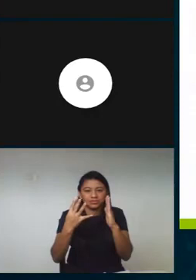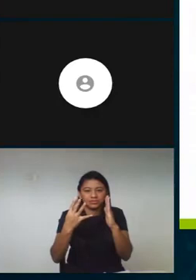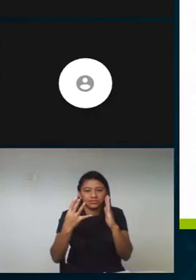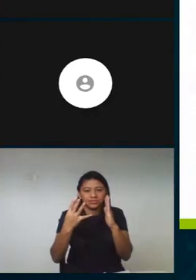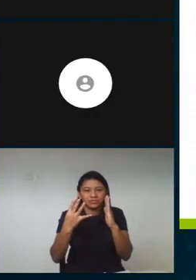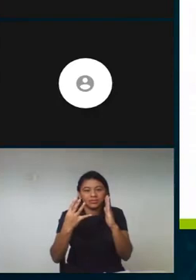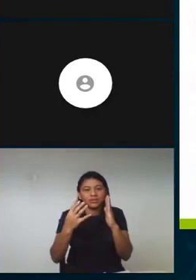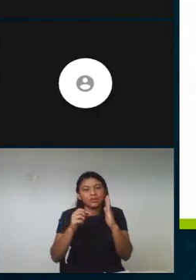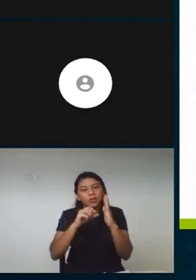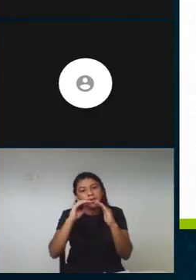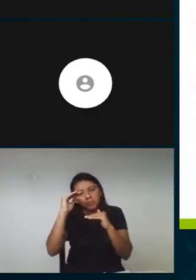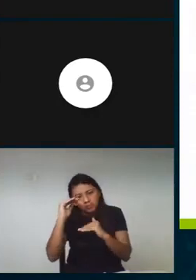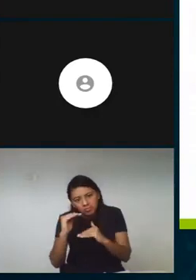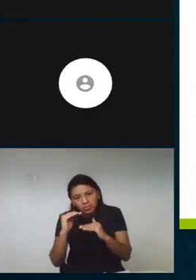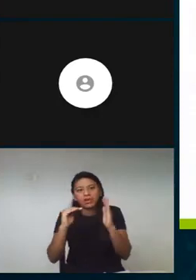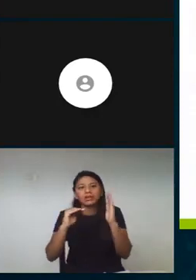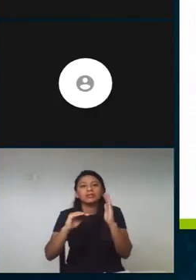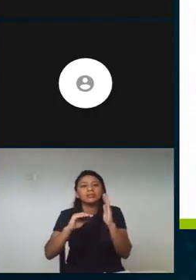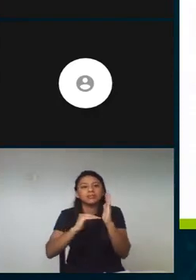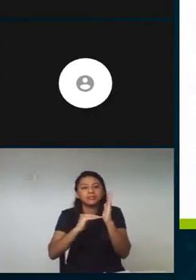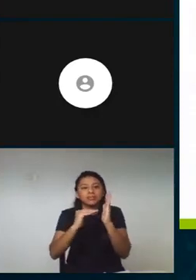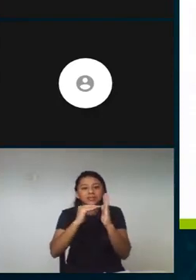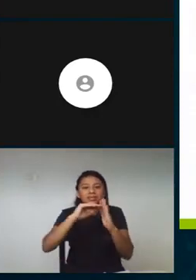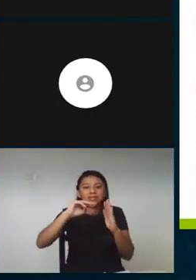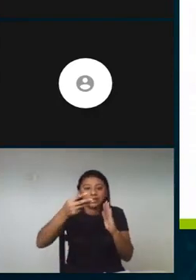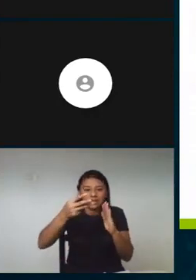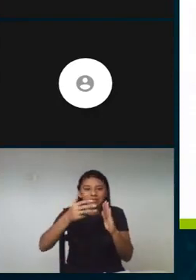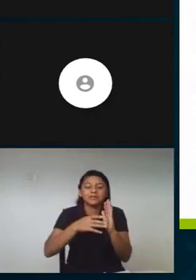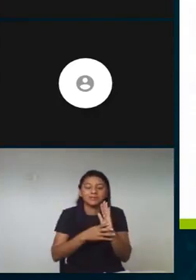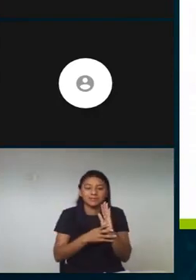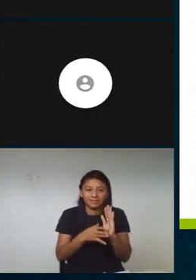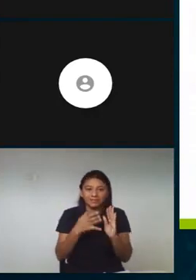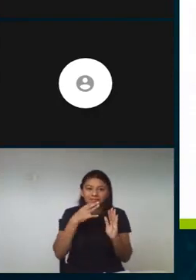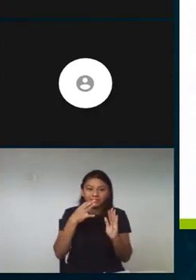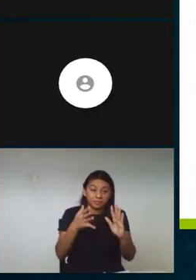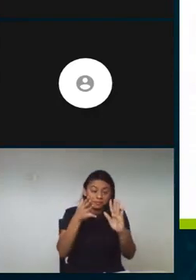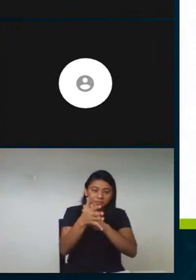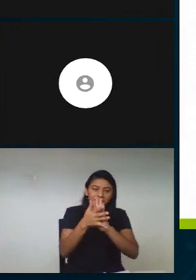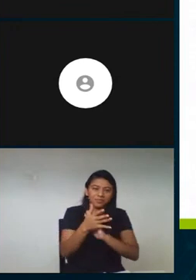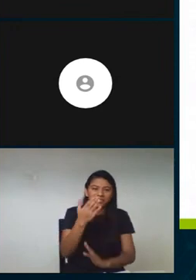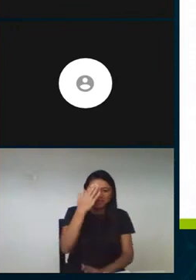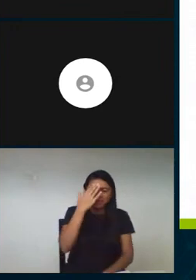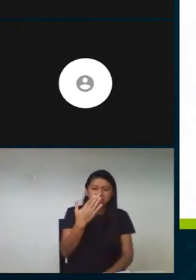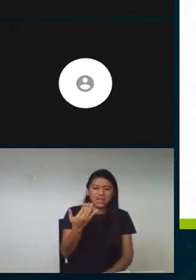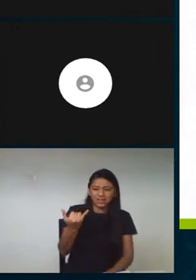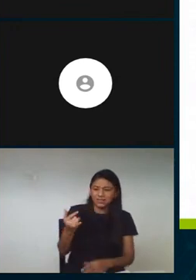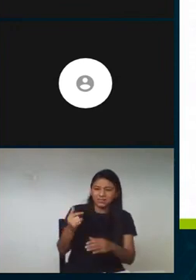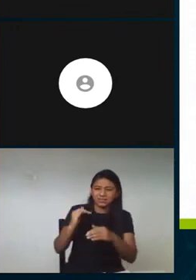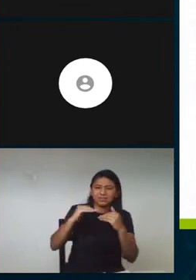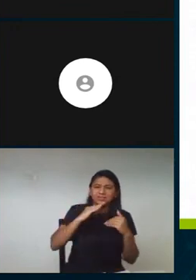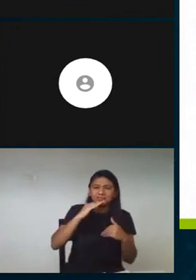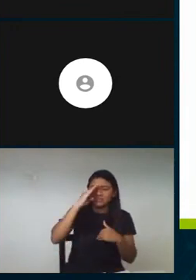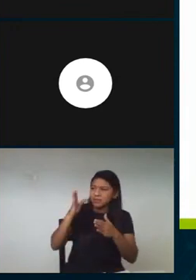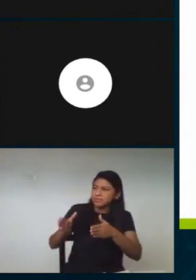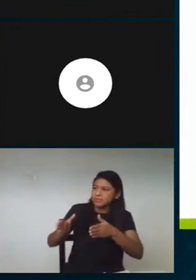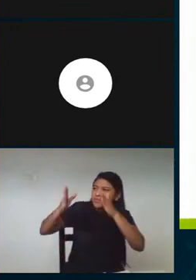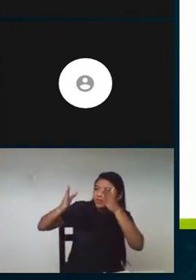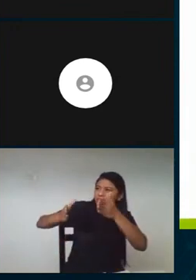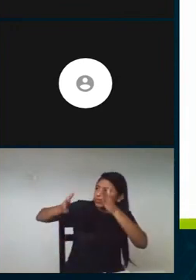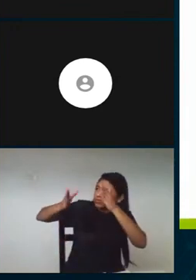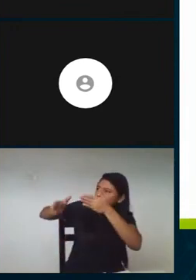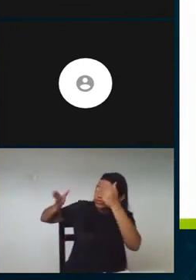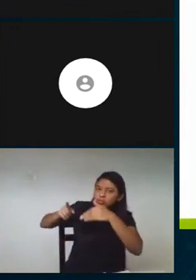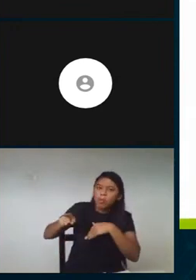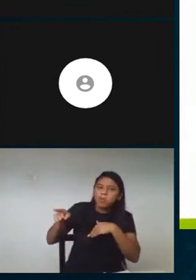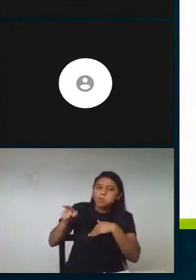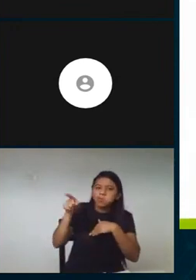haciendo casas grandes, incluso las casas grandes que teníamos anteriormente hace unos 10, 15 años, donde habitaban familias